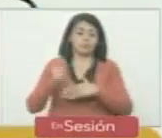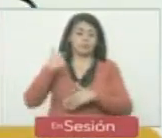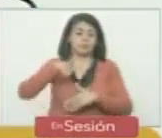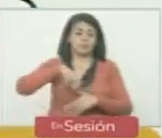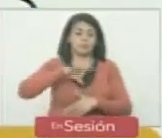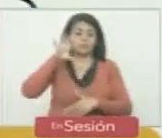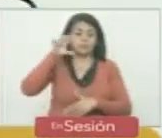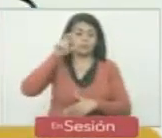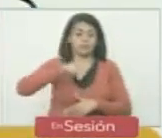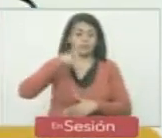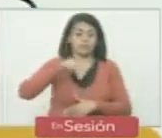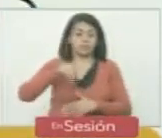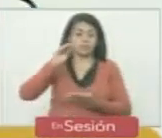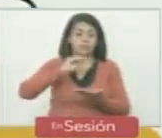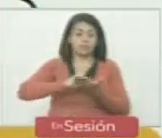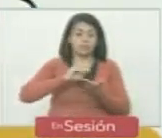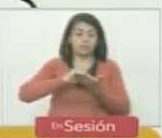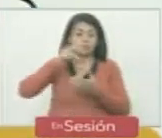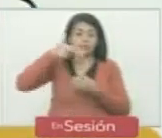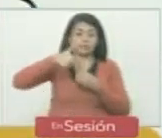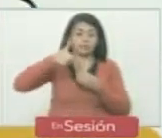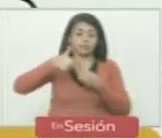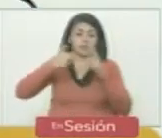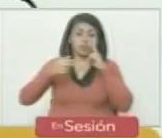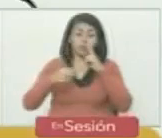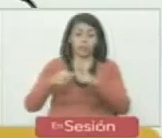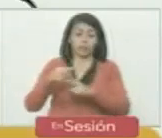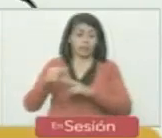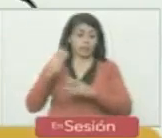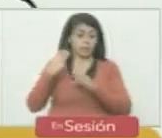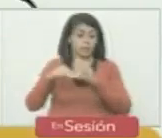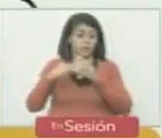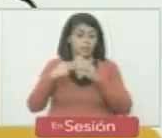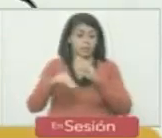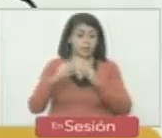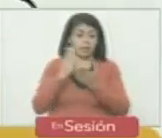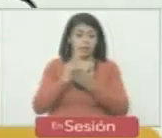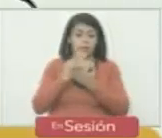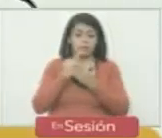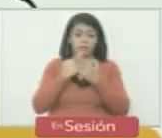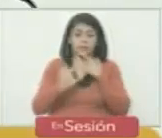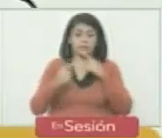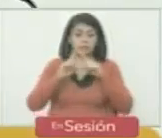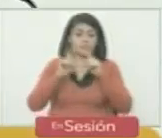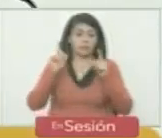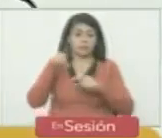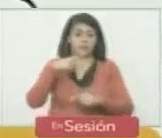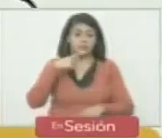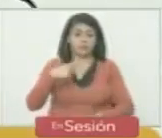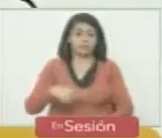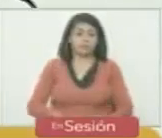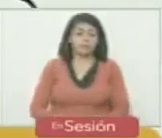patria requería reabastecer combustible. Vean los mensajes que están mandando. Pero además,